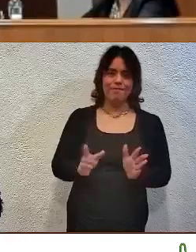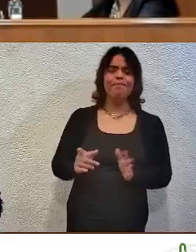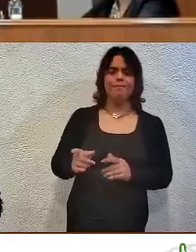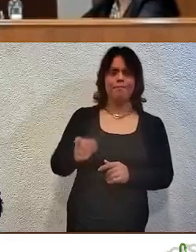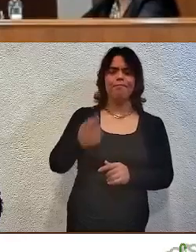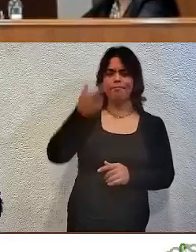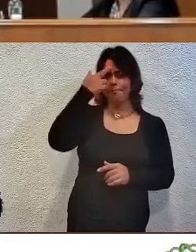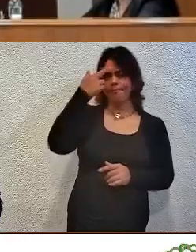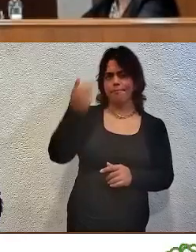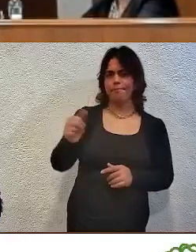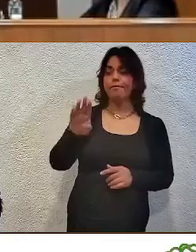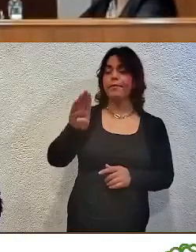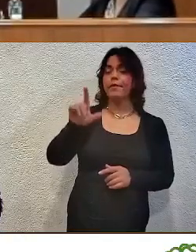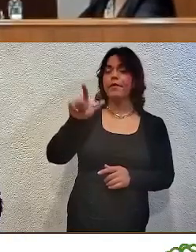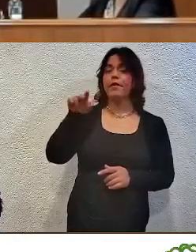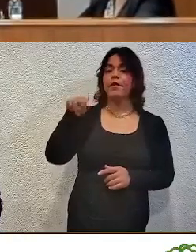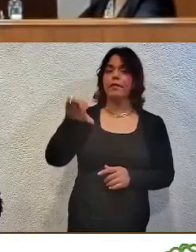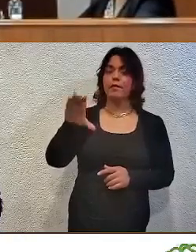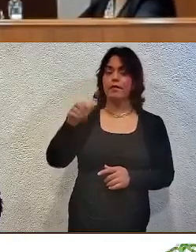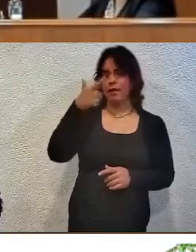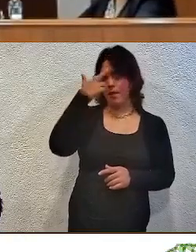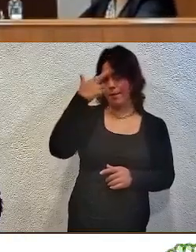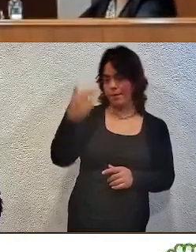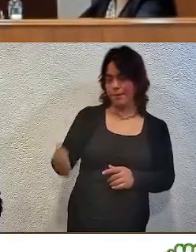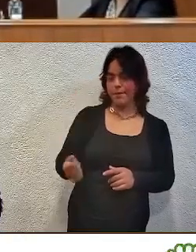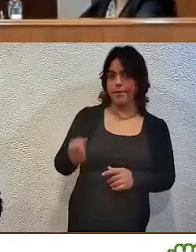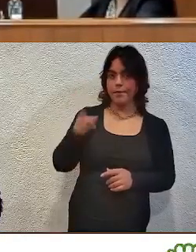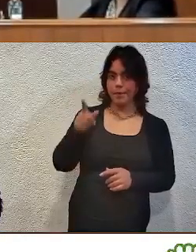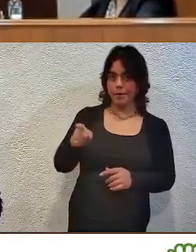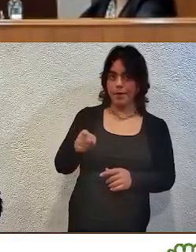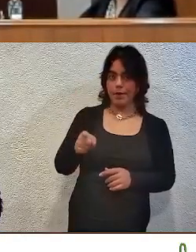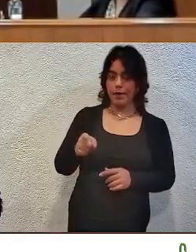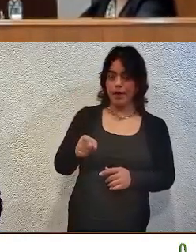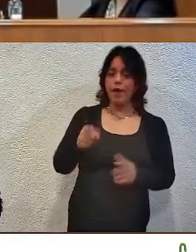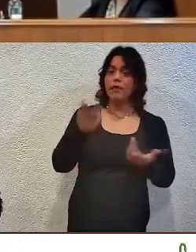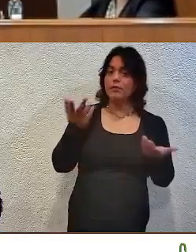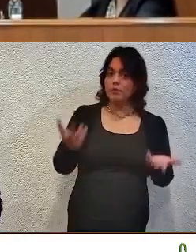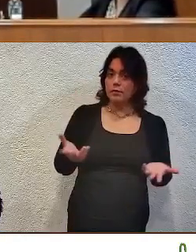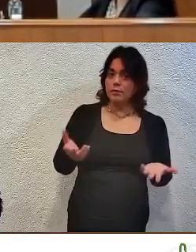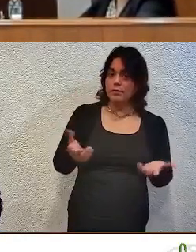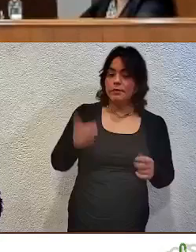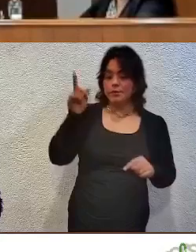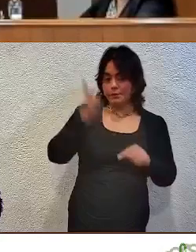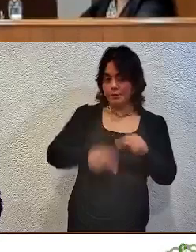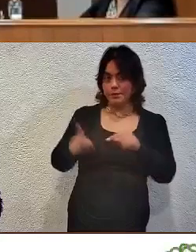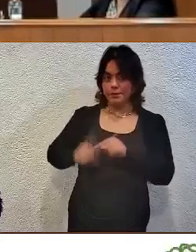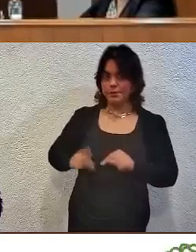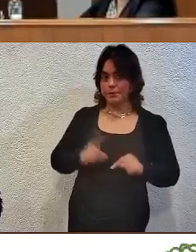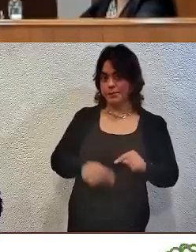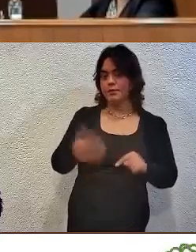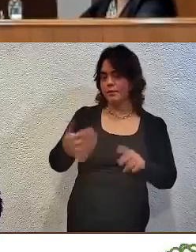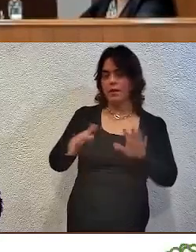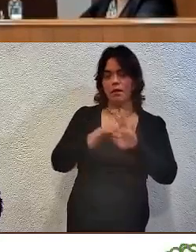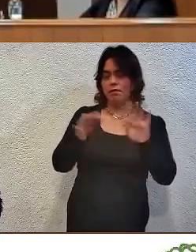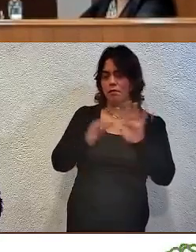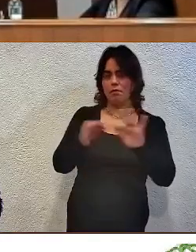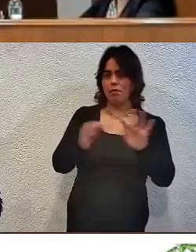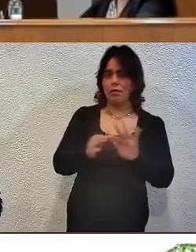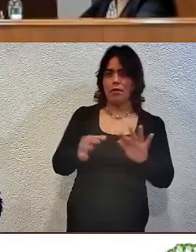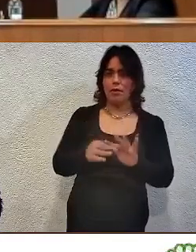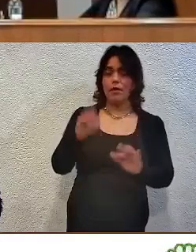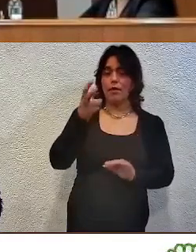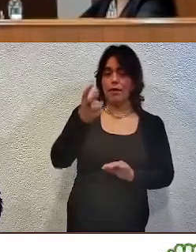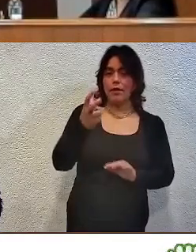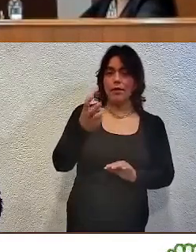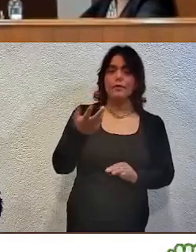González González y como consecuencia conlleva la revocación de dicha resolución por las razones anteriormente expuestas, esta situación